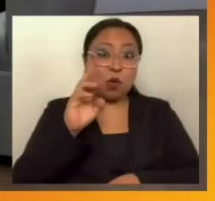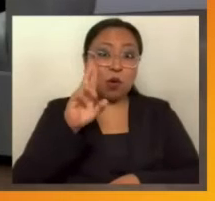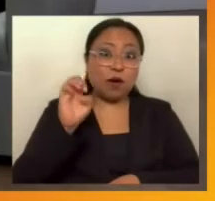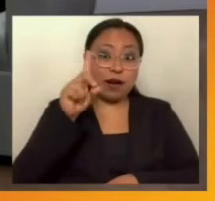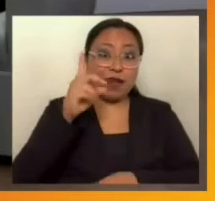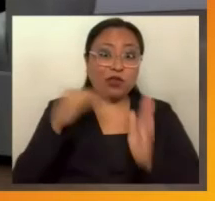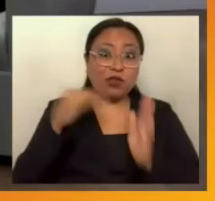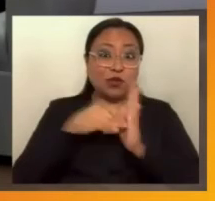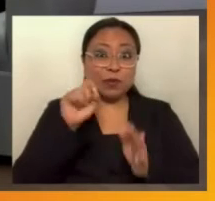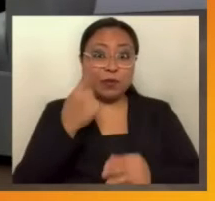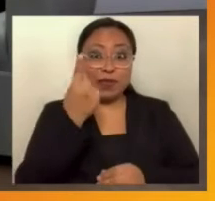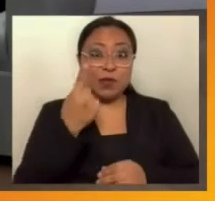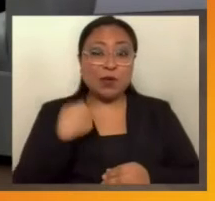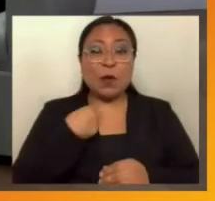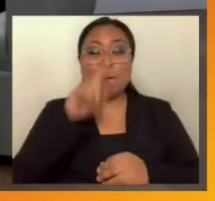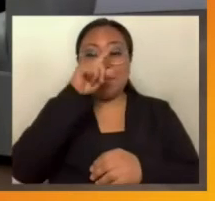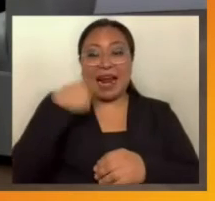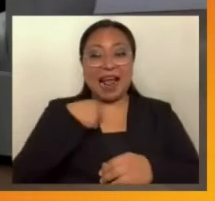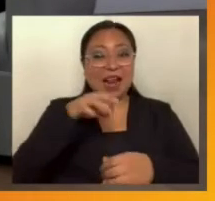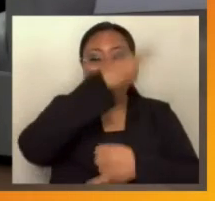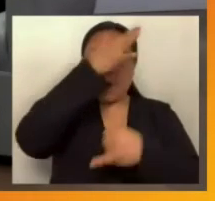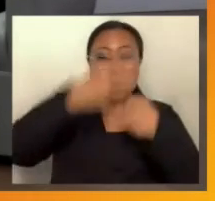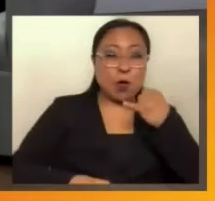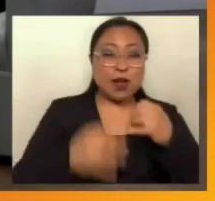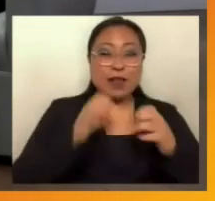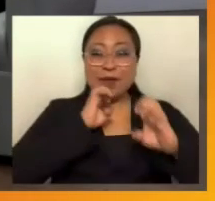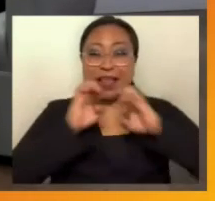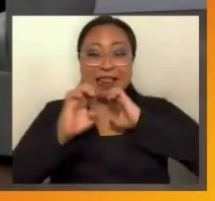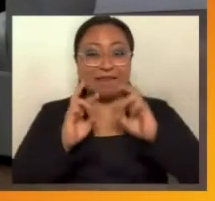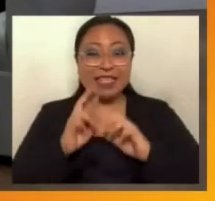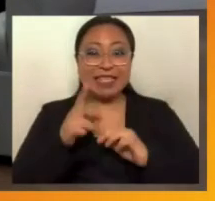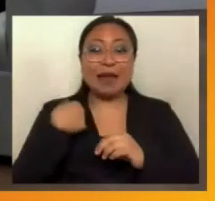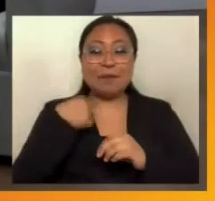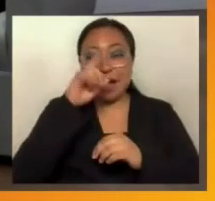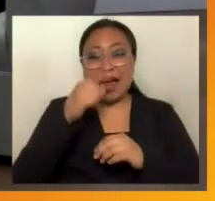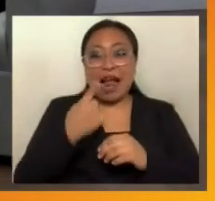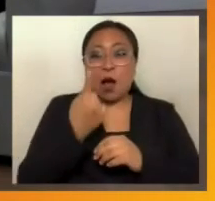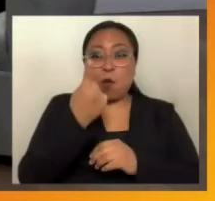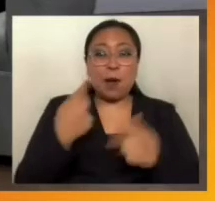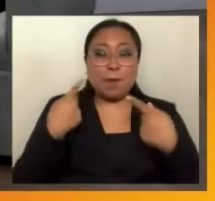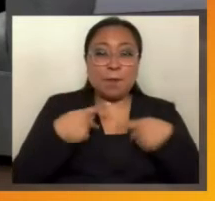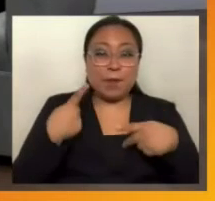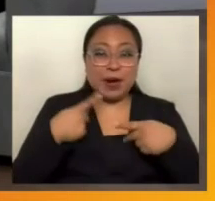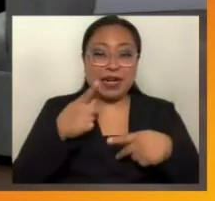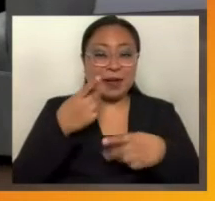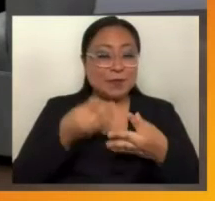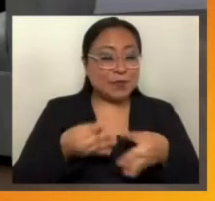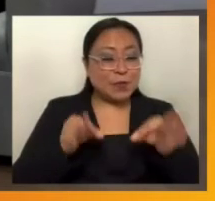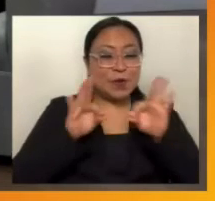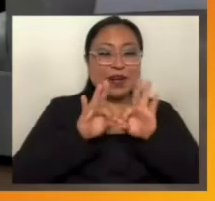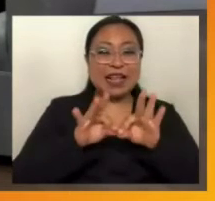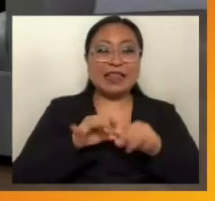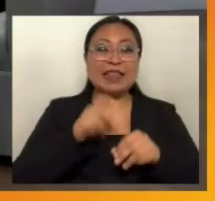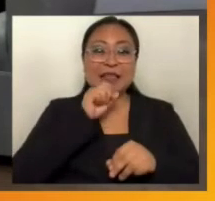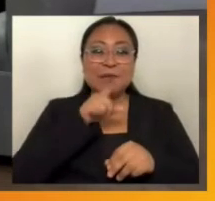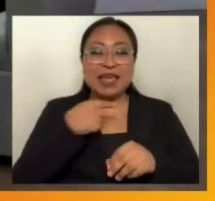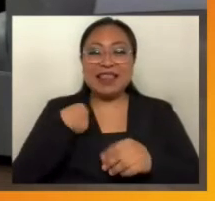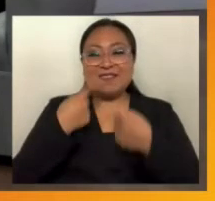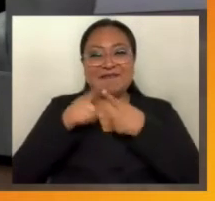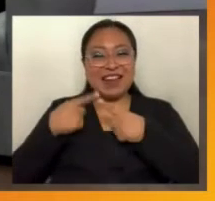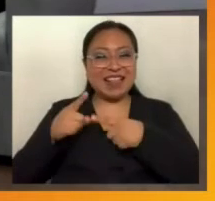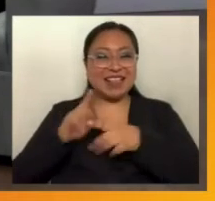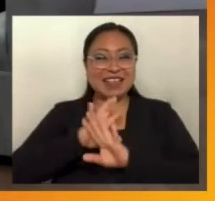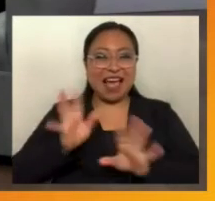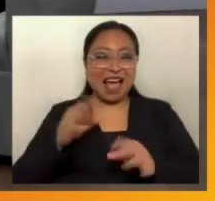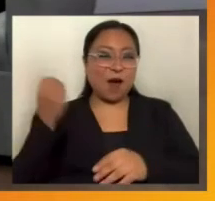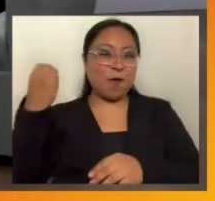estos grandiosos días de trabajo increíbles con muchísimas conferencias súper interesantes y qué mejor que con un